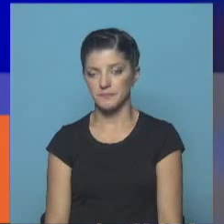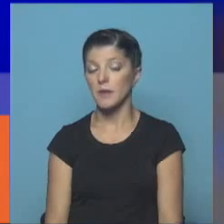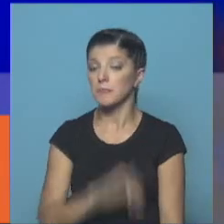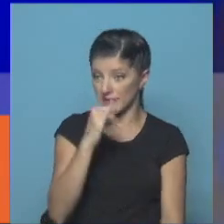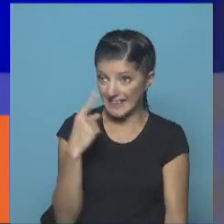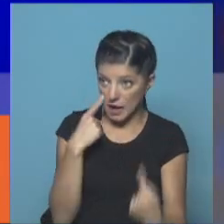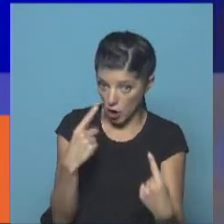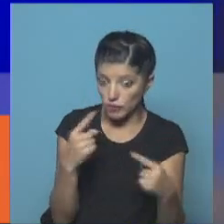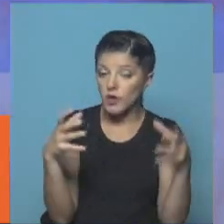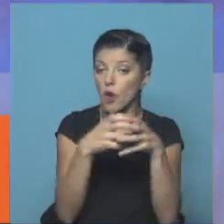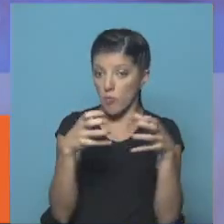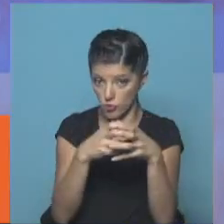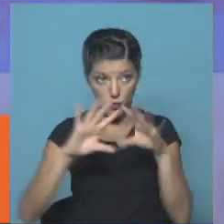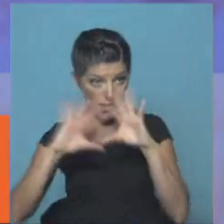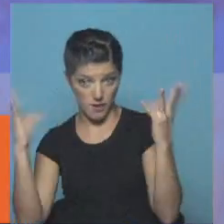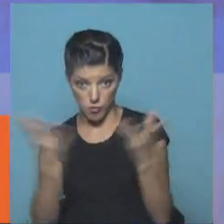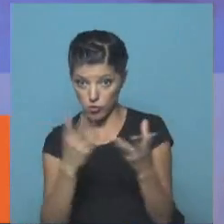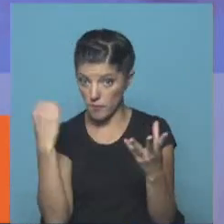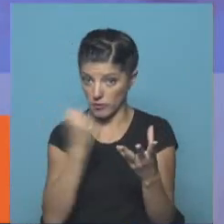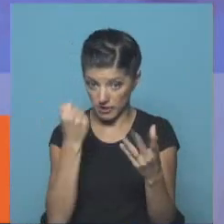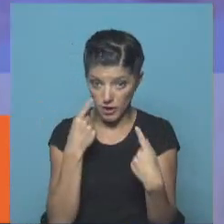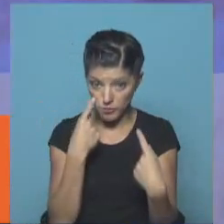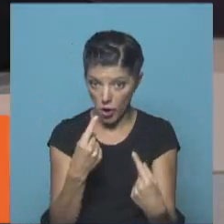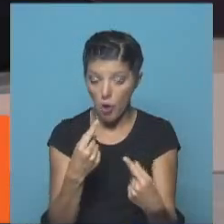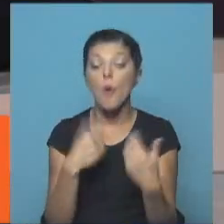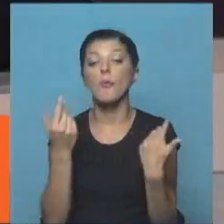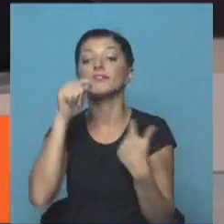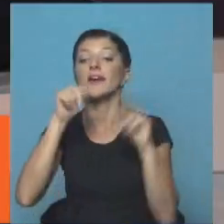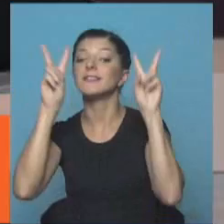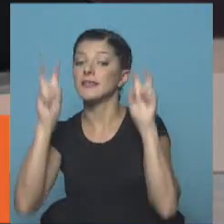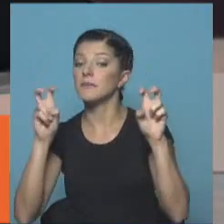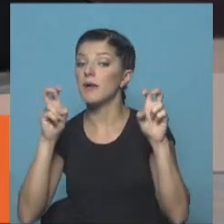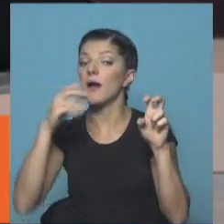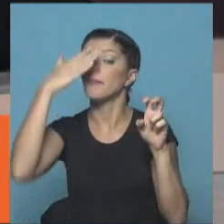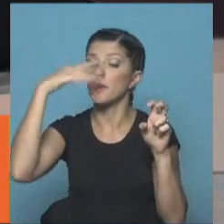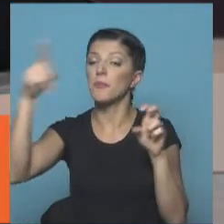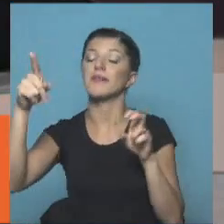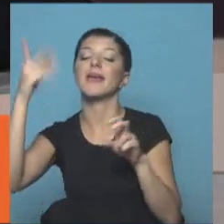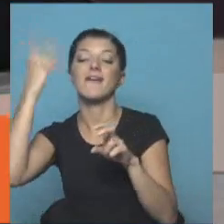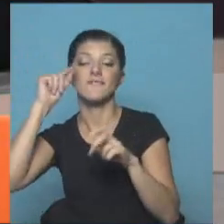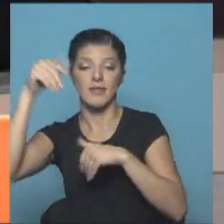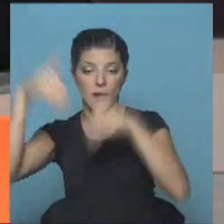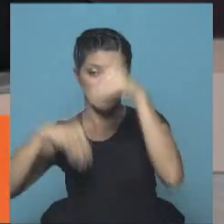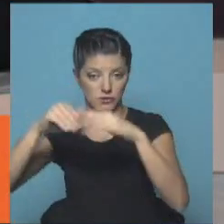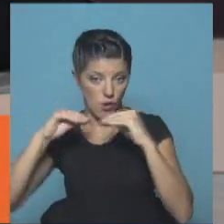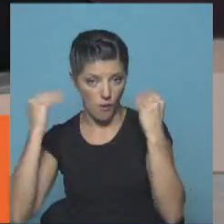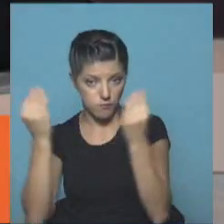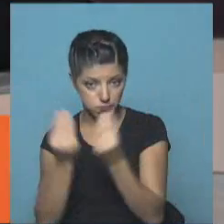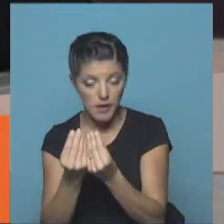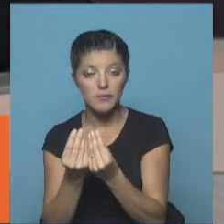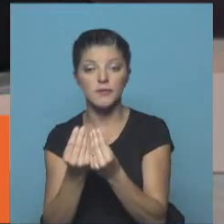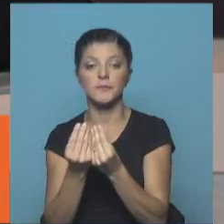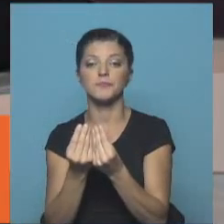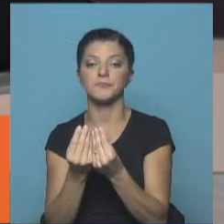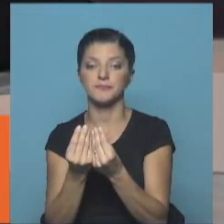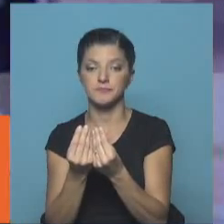reconocido un bloque a nivel mundial importante. Por algo este tema postelectoral Francia, que fue el tema que reabre otra vez esta cuestión de esto